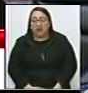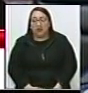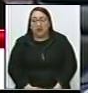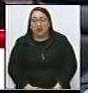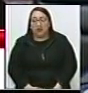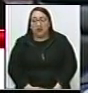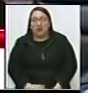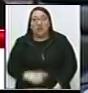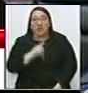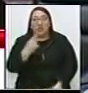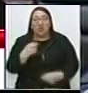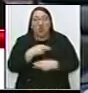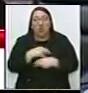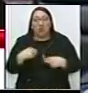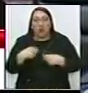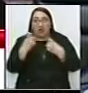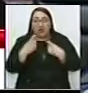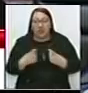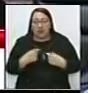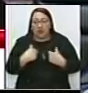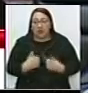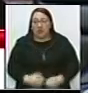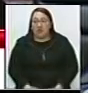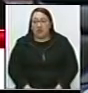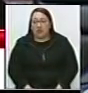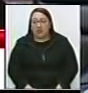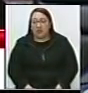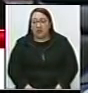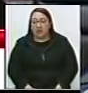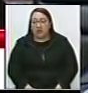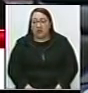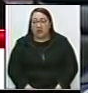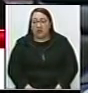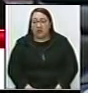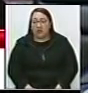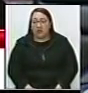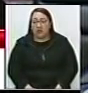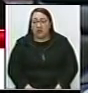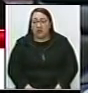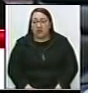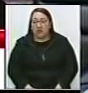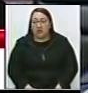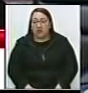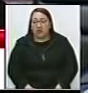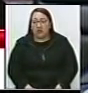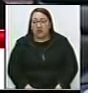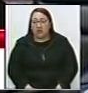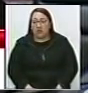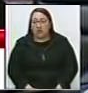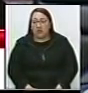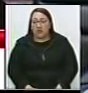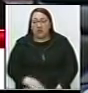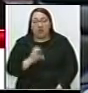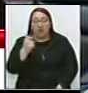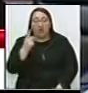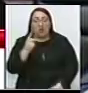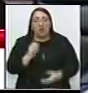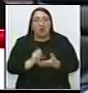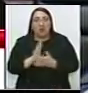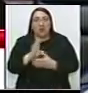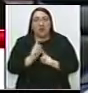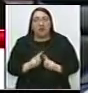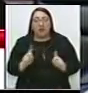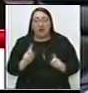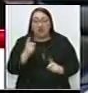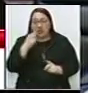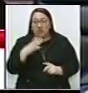ser humano digno que tiene. Por lo que creo yo que hay un mensaje diferente, señor